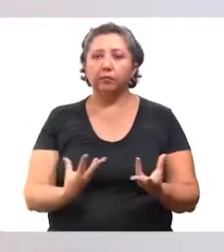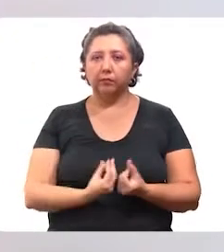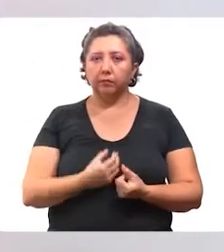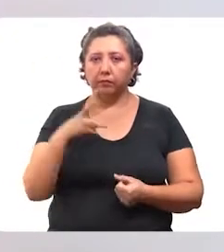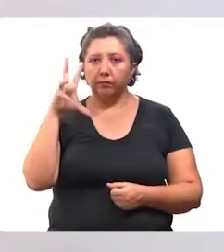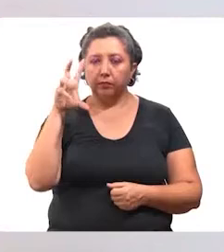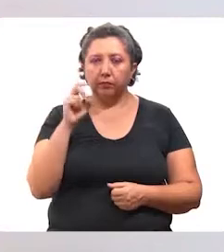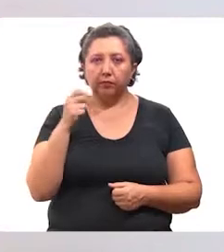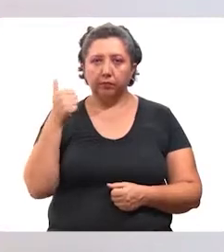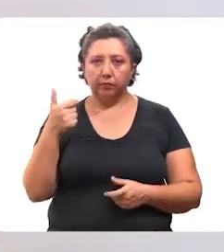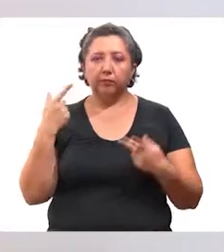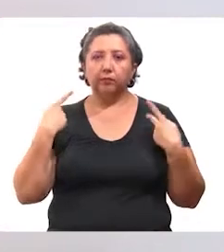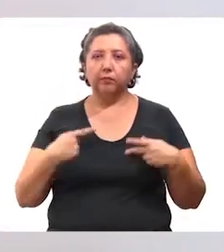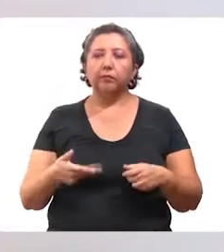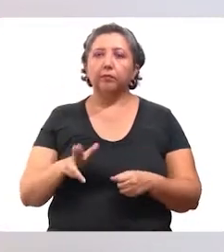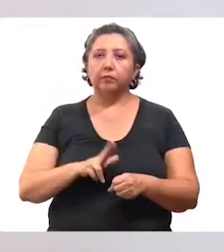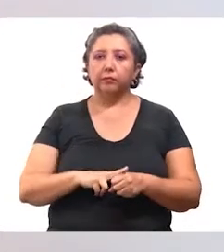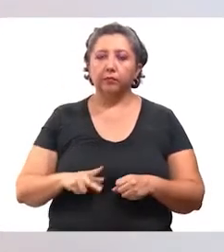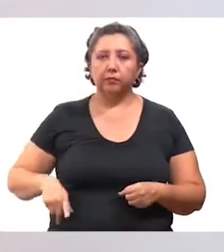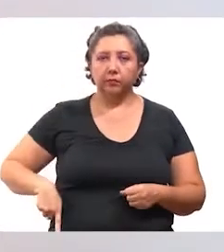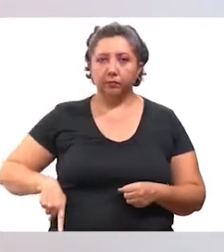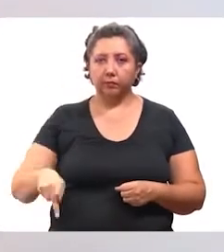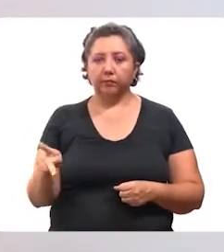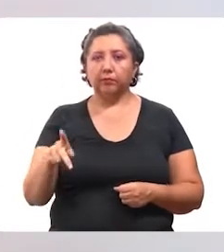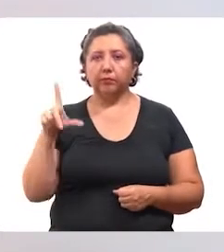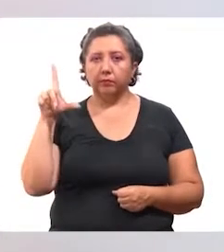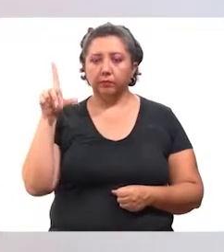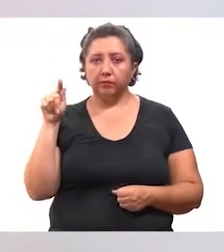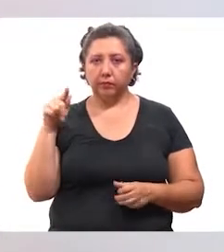tenemos 36 pacientes en hospitales públicos.